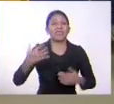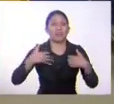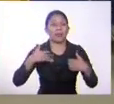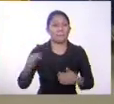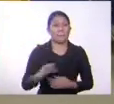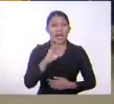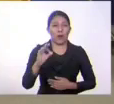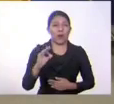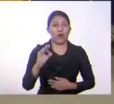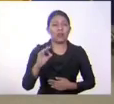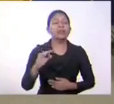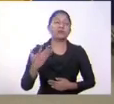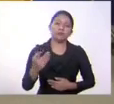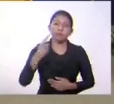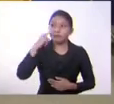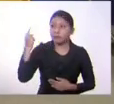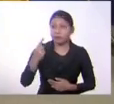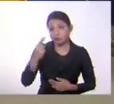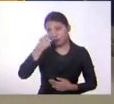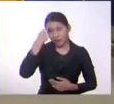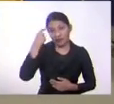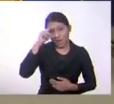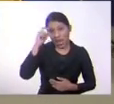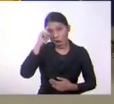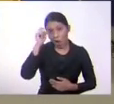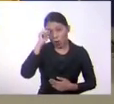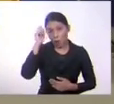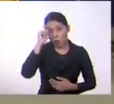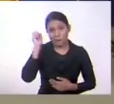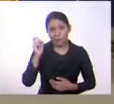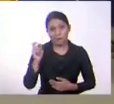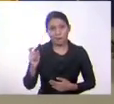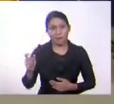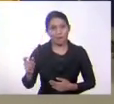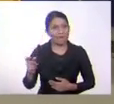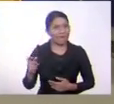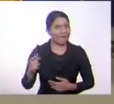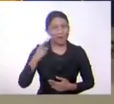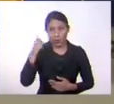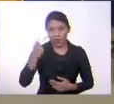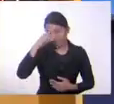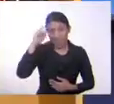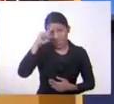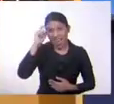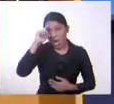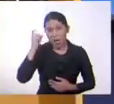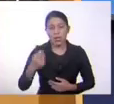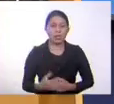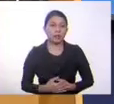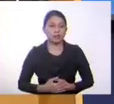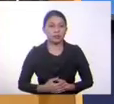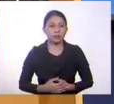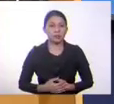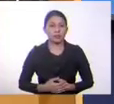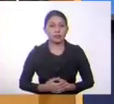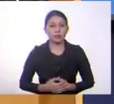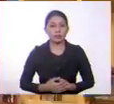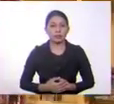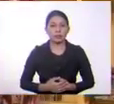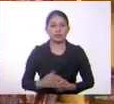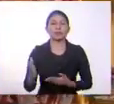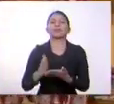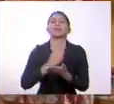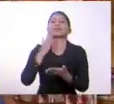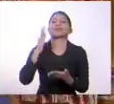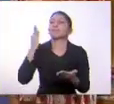de vida. Y entonces, en ese sentido, hay que buscar el trabajo. Bueno, vamos a colocarlo. Llegas al